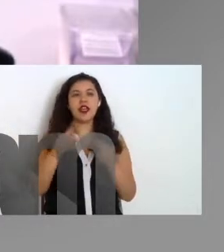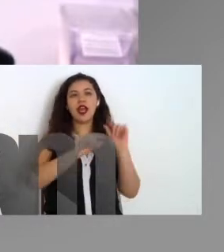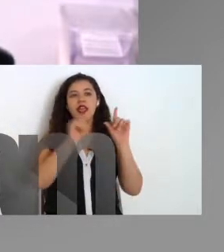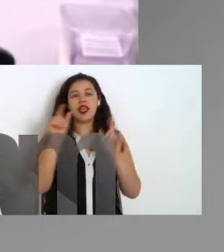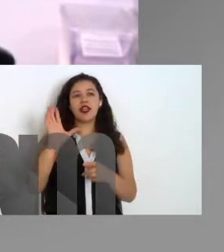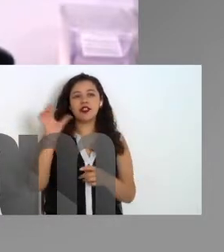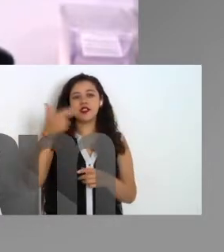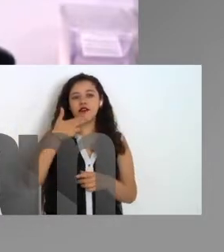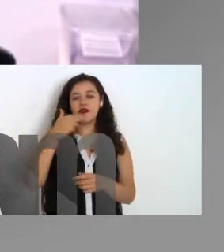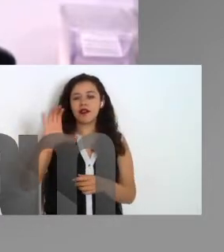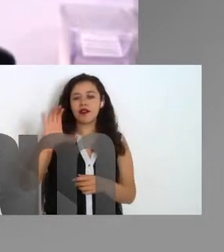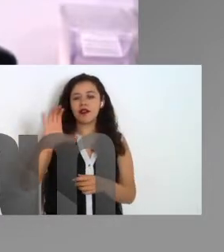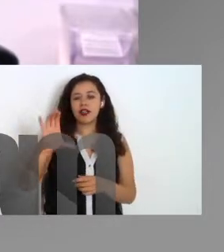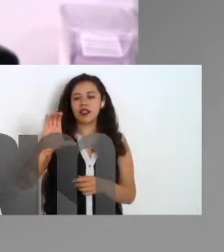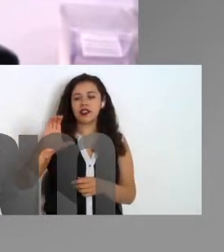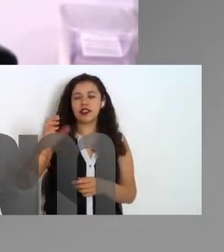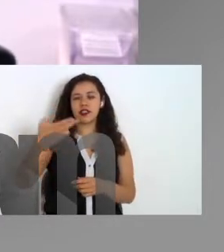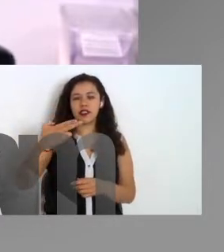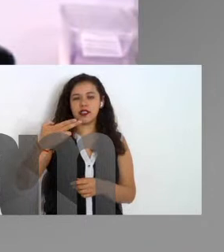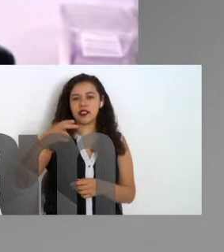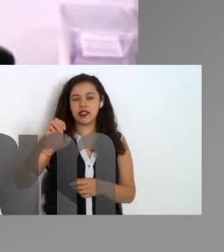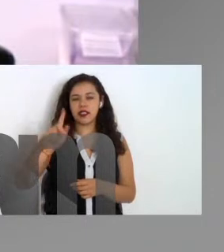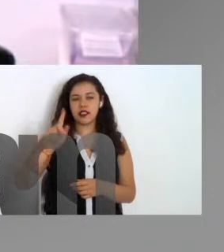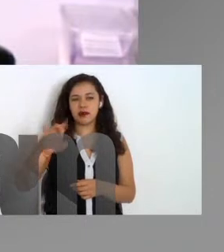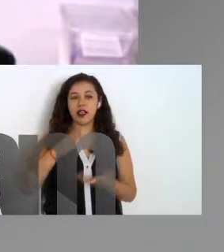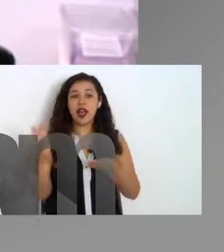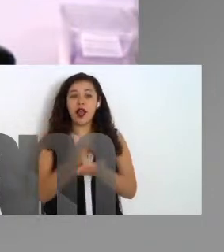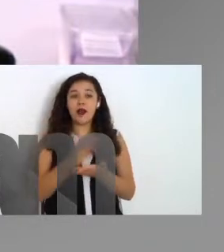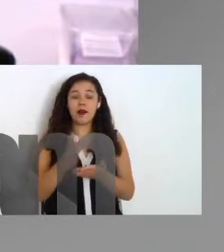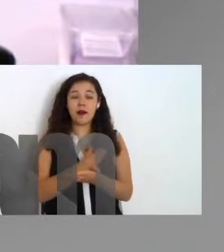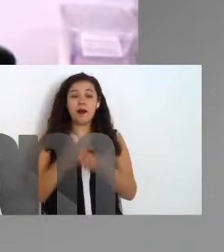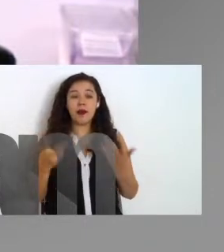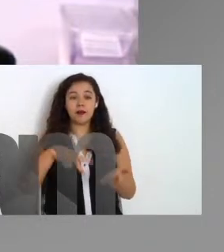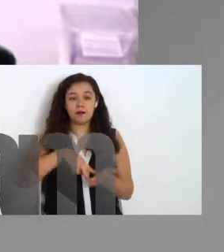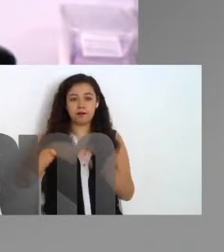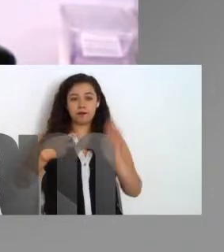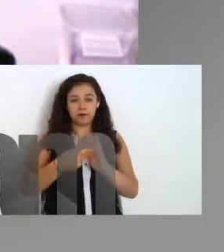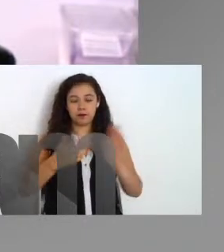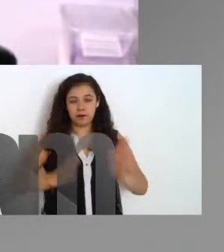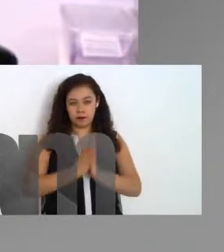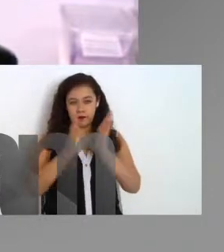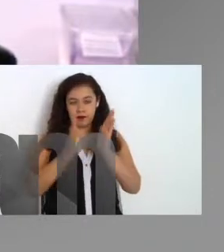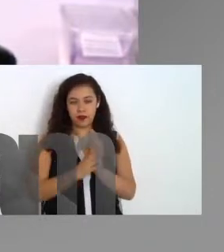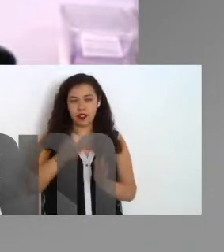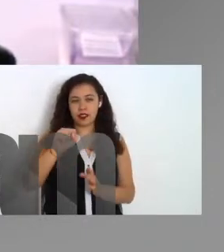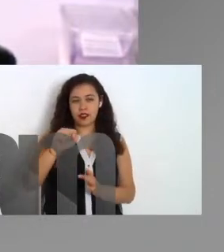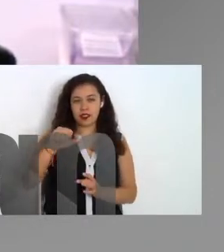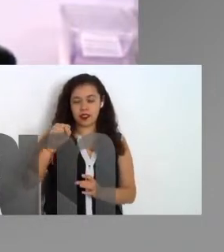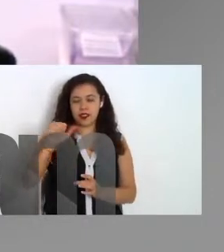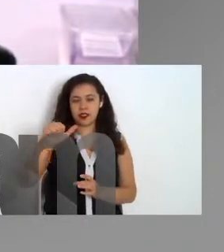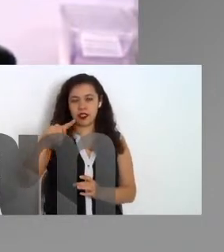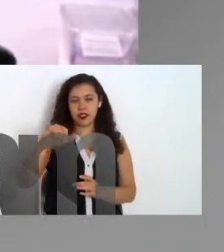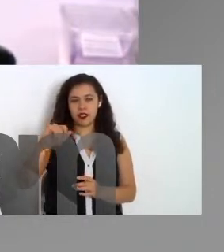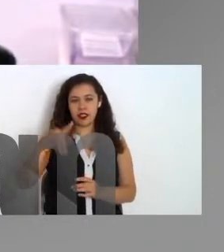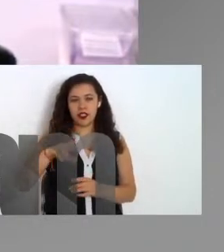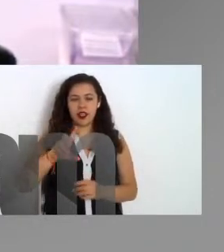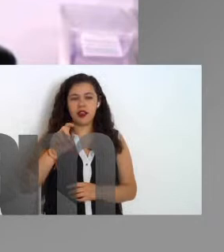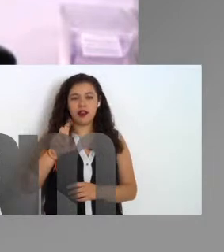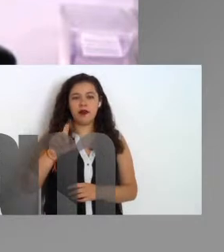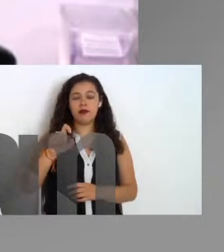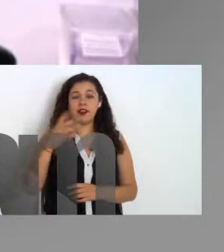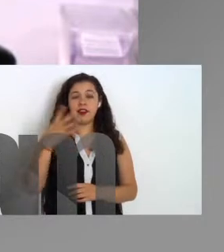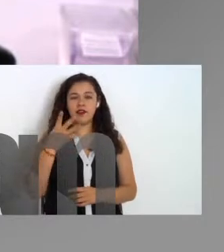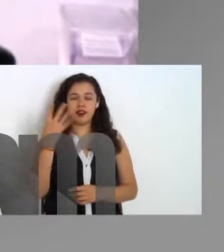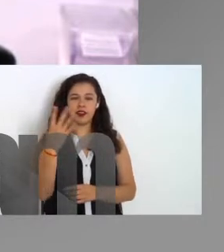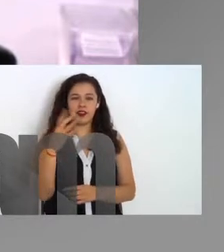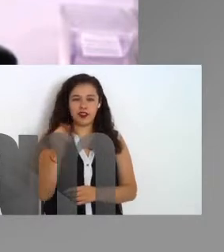licenciada. Además, contamos con la participación del ingeniero Santiago Velázquez Duarte. Él nació el 24 de julio de 1960 en el